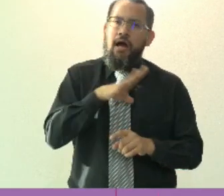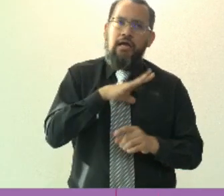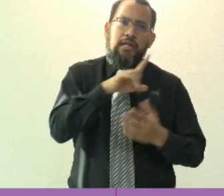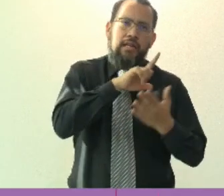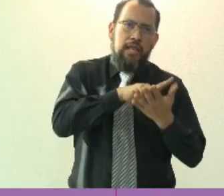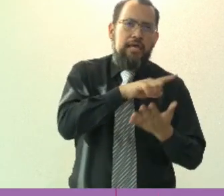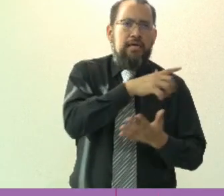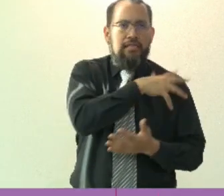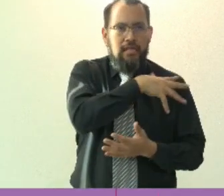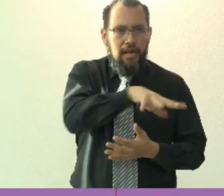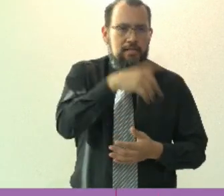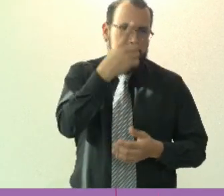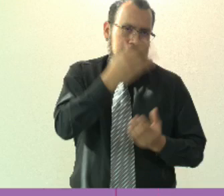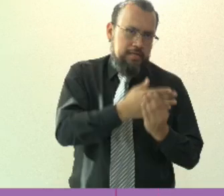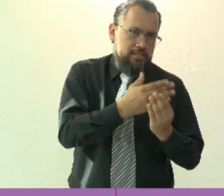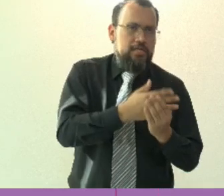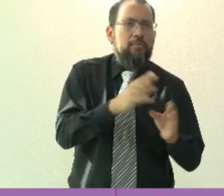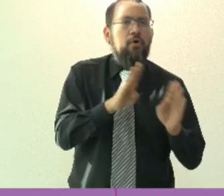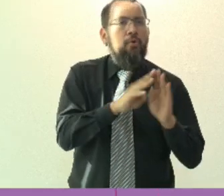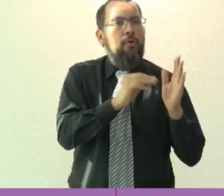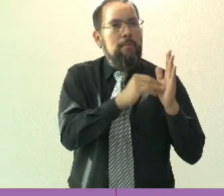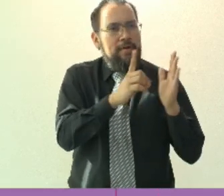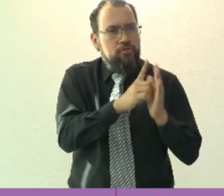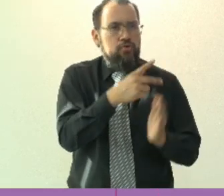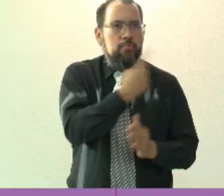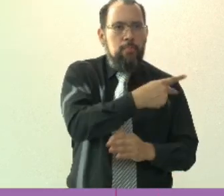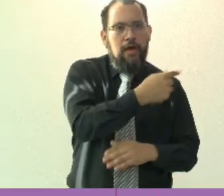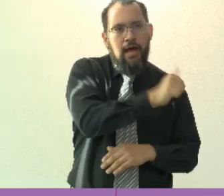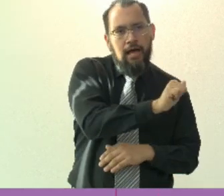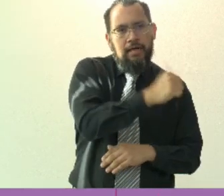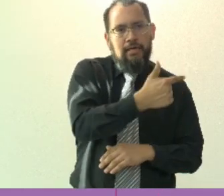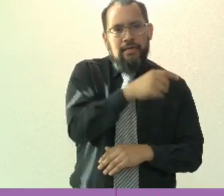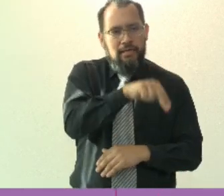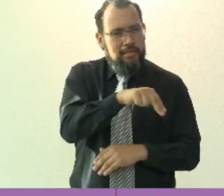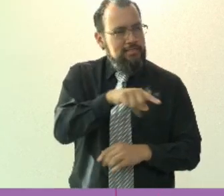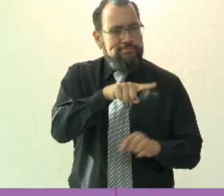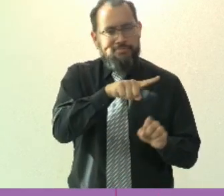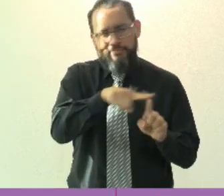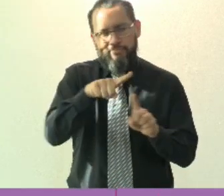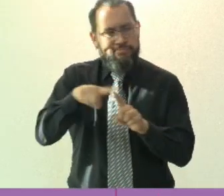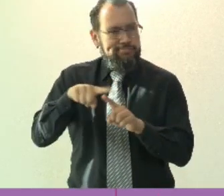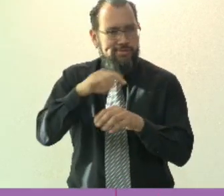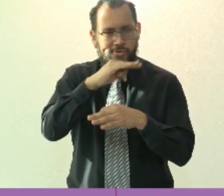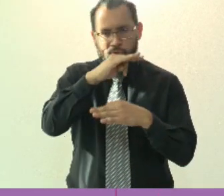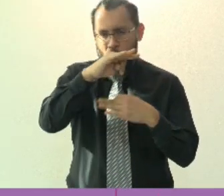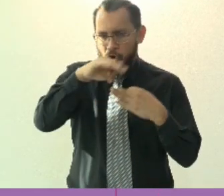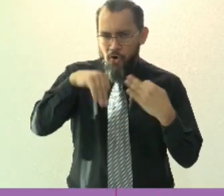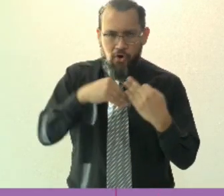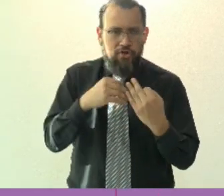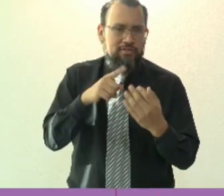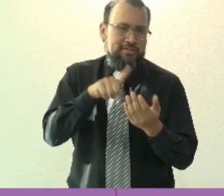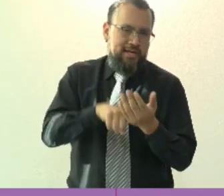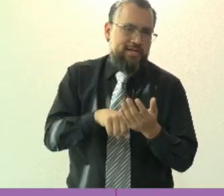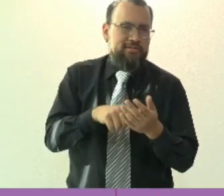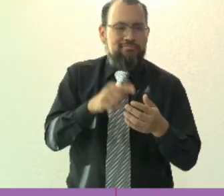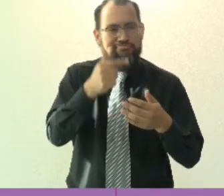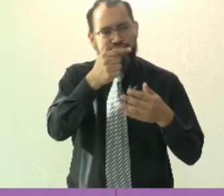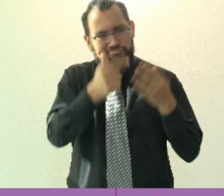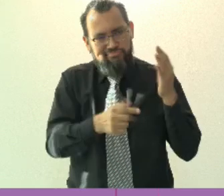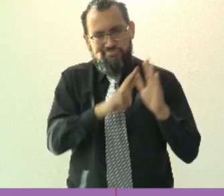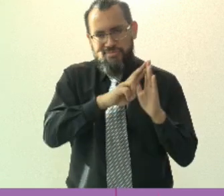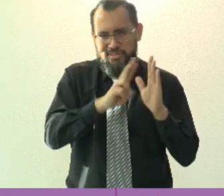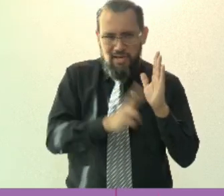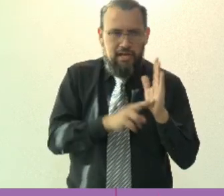lineamientos, las metodologías del Archivo General de la Nación y pues todas las demás políticas y procedimientos que rigen dentro de